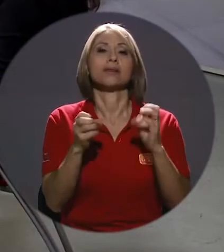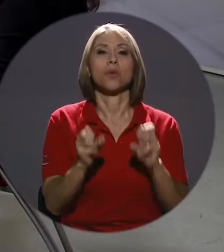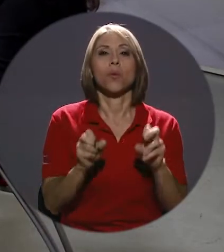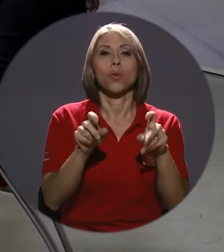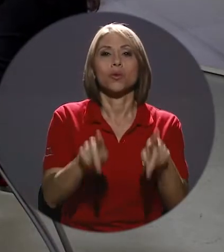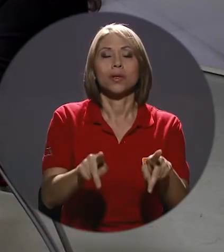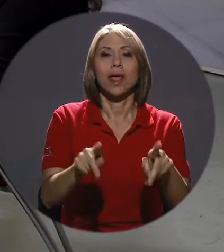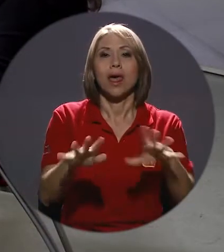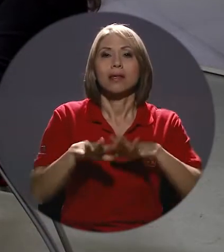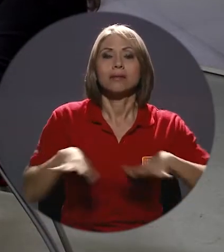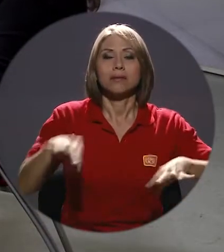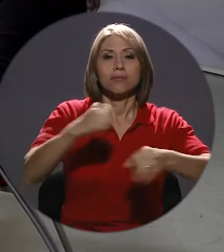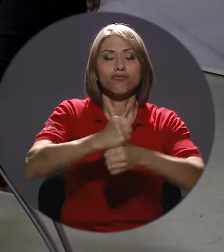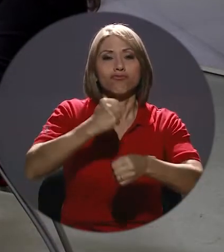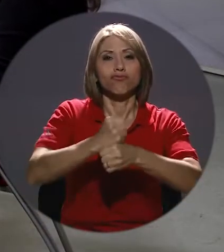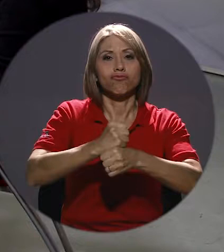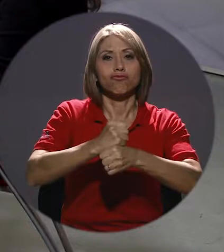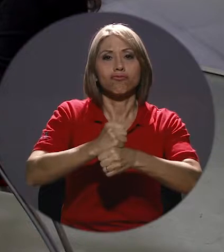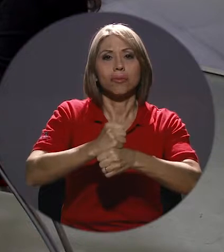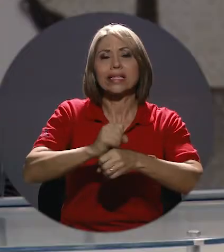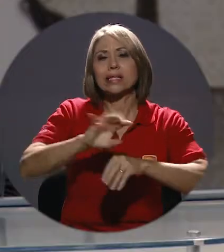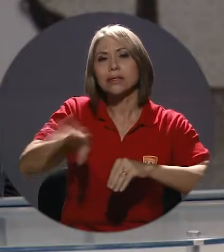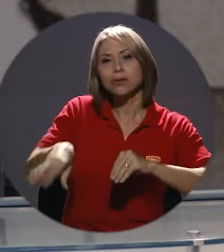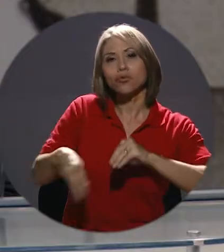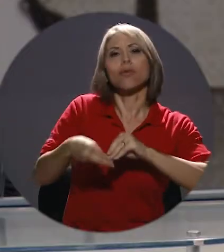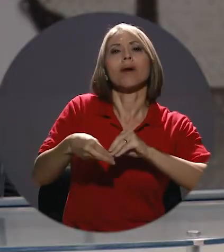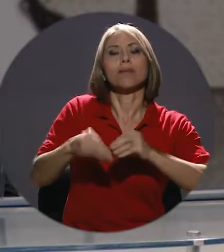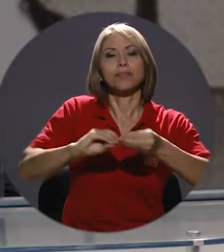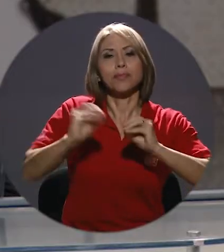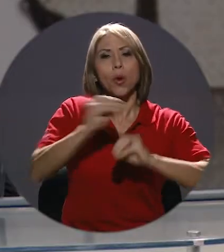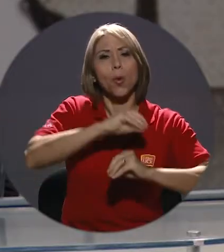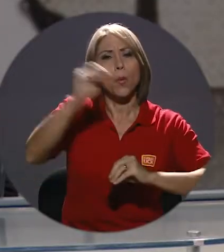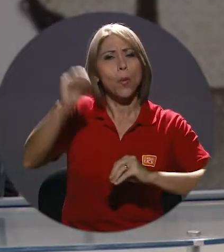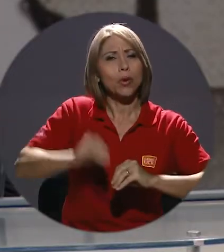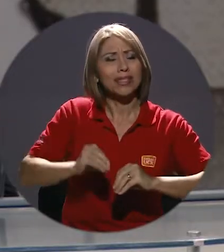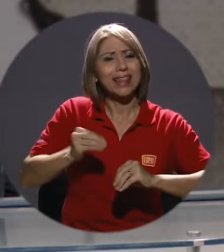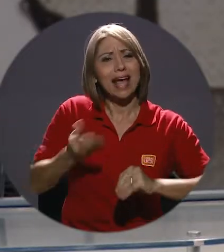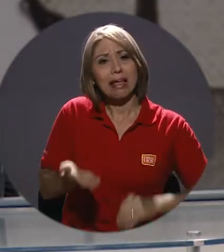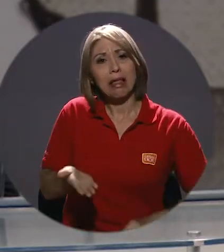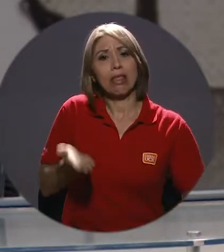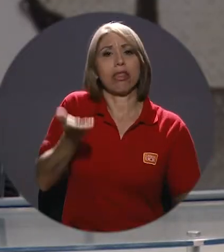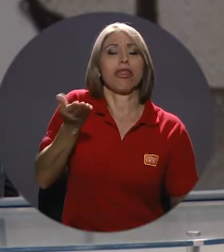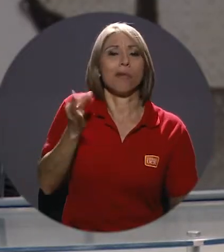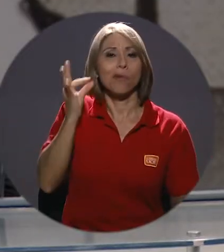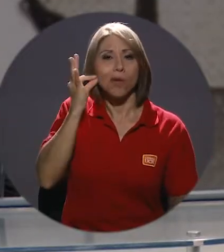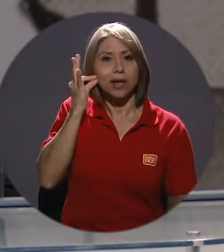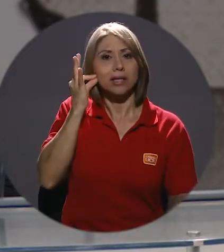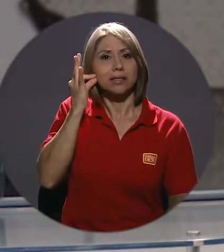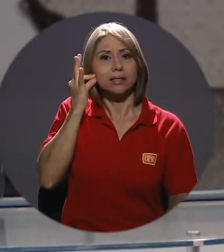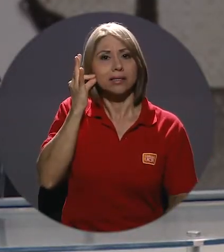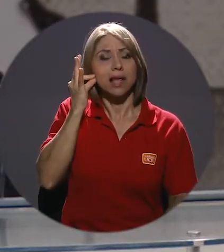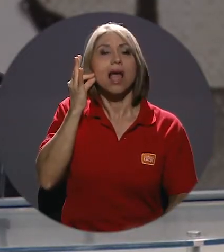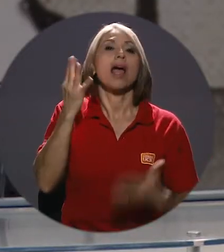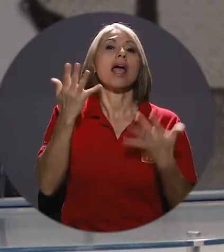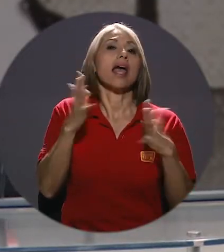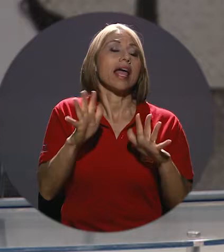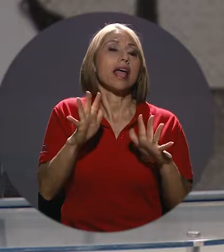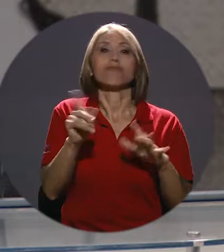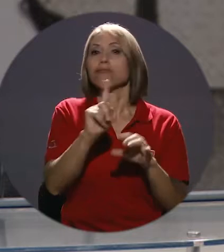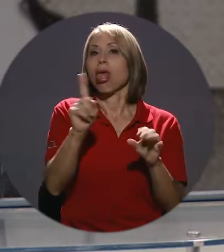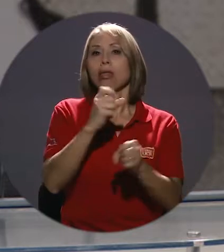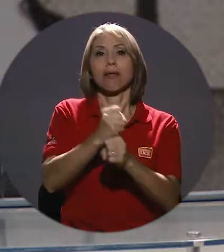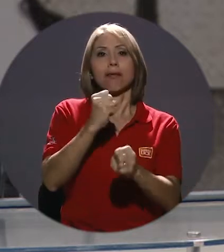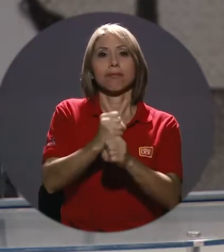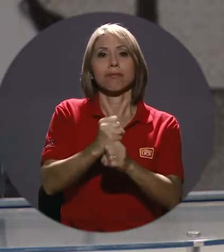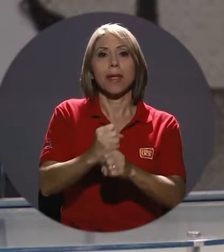las oportunidades del mercado laboral el que un porcentaje mucho mayor de mujeres permanecen fuera de la